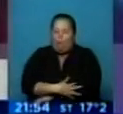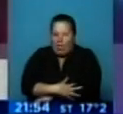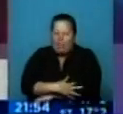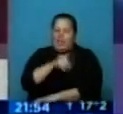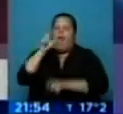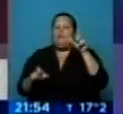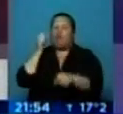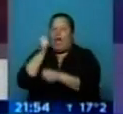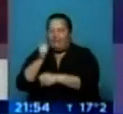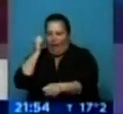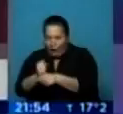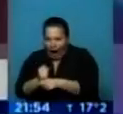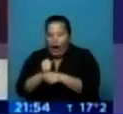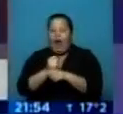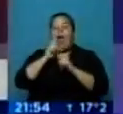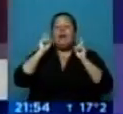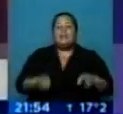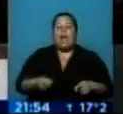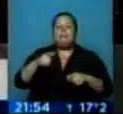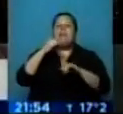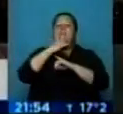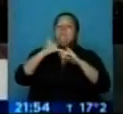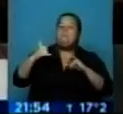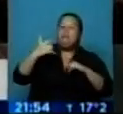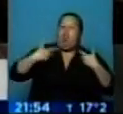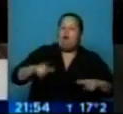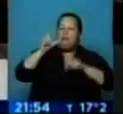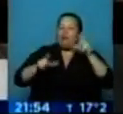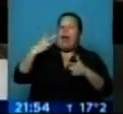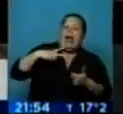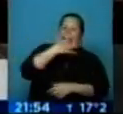los trabajadores y nuestra clase media.